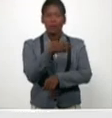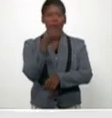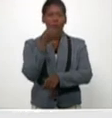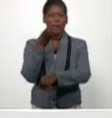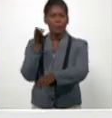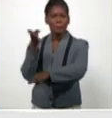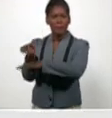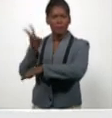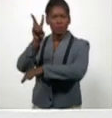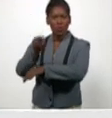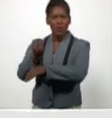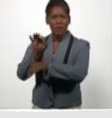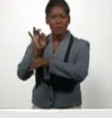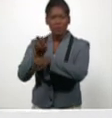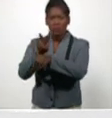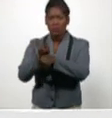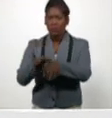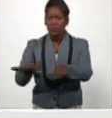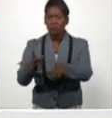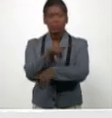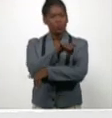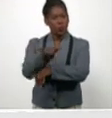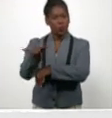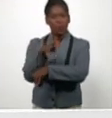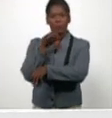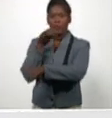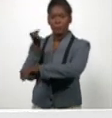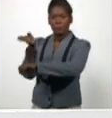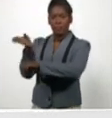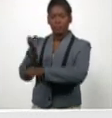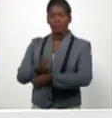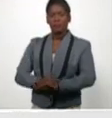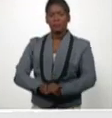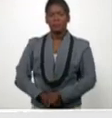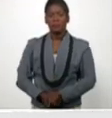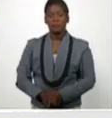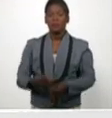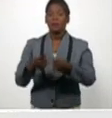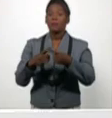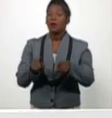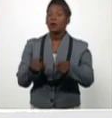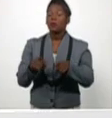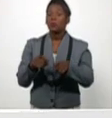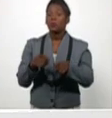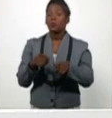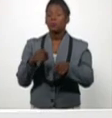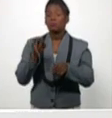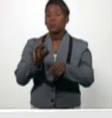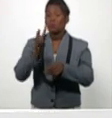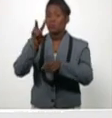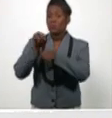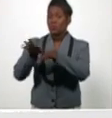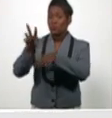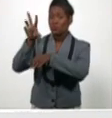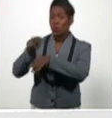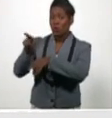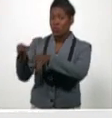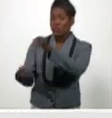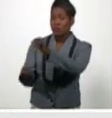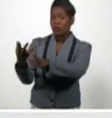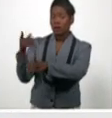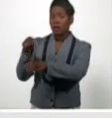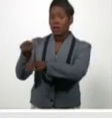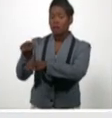cepas. De todas formas, las cifras no parecen ser. Nuevamente, casi